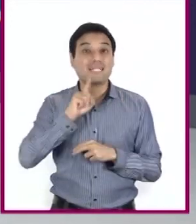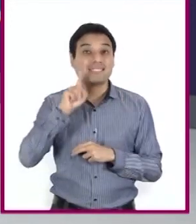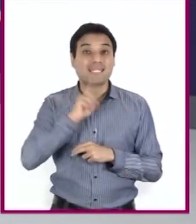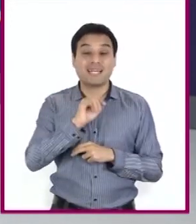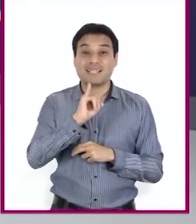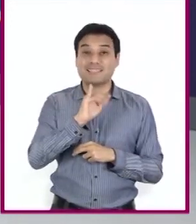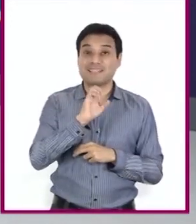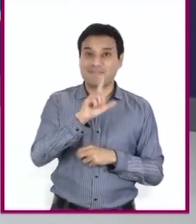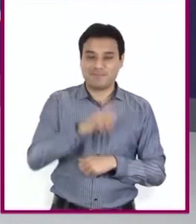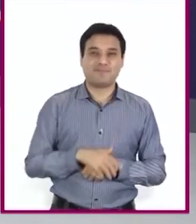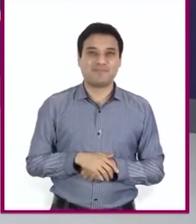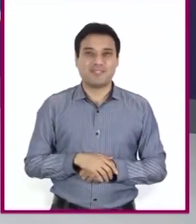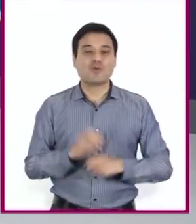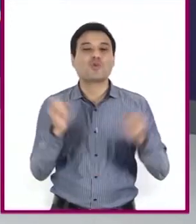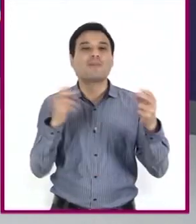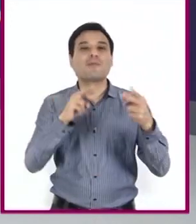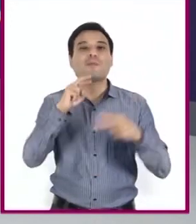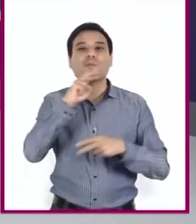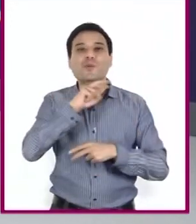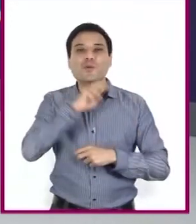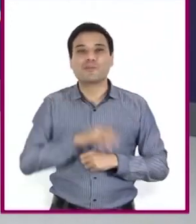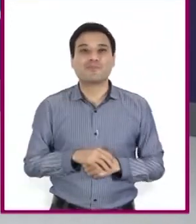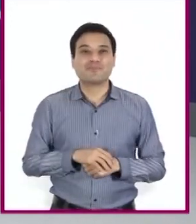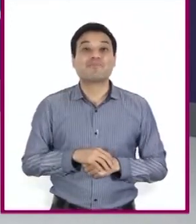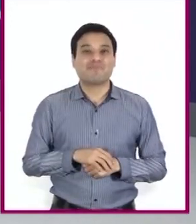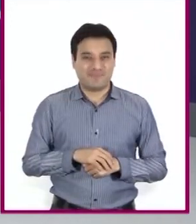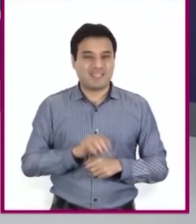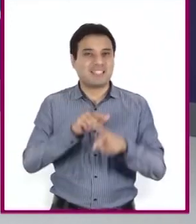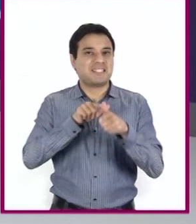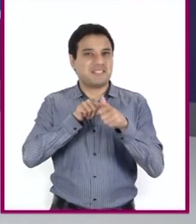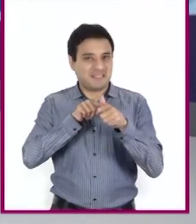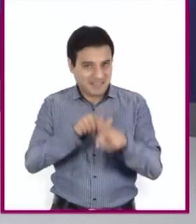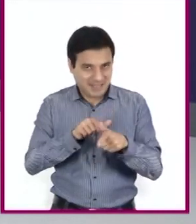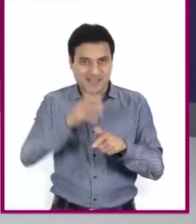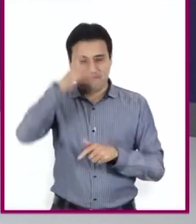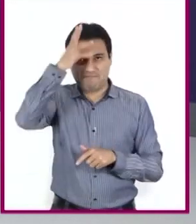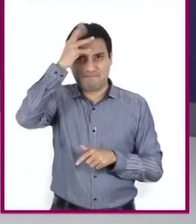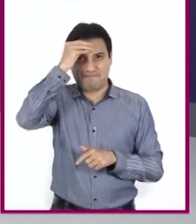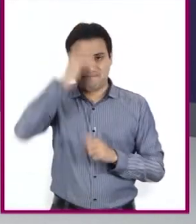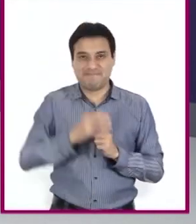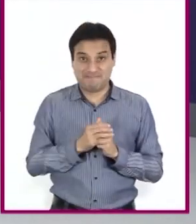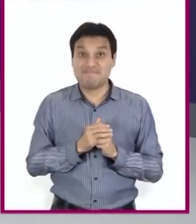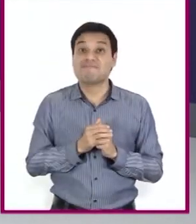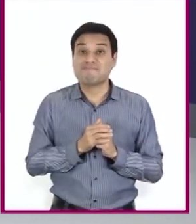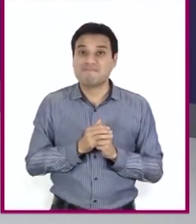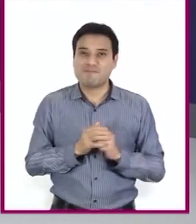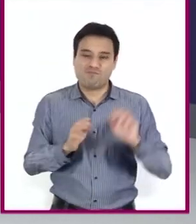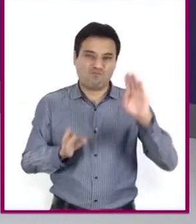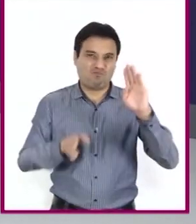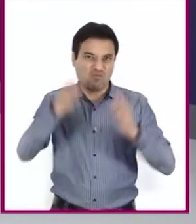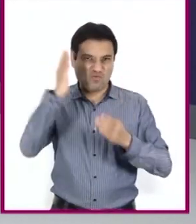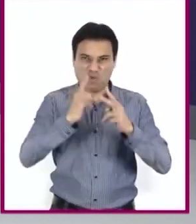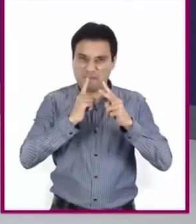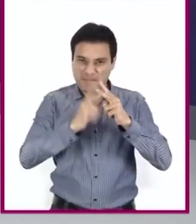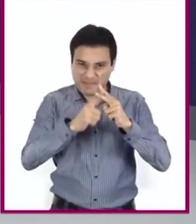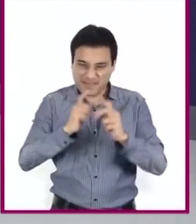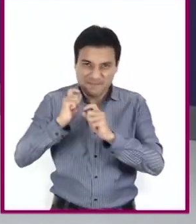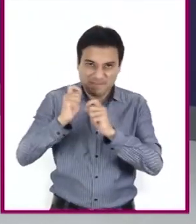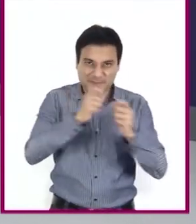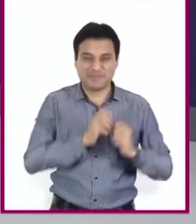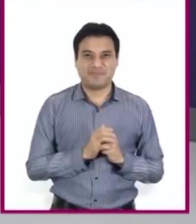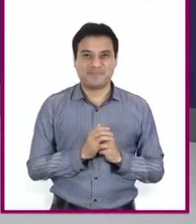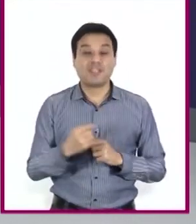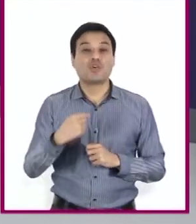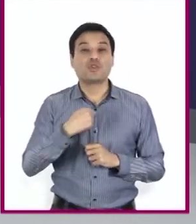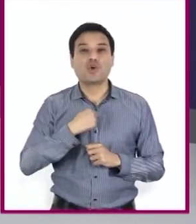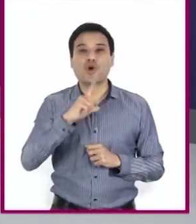Mejía. Pronto nos volveremos a encontrar para continuar explorando y descubriendo aún más el mundo de las matemáticas. Y